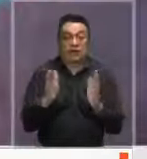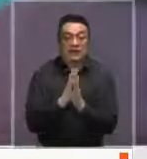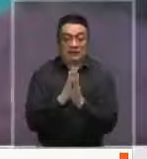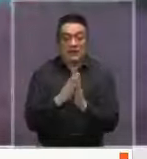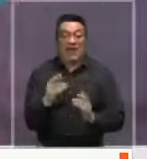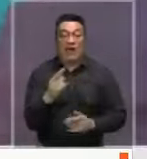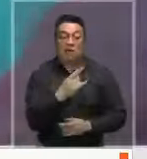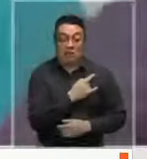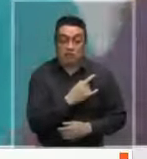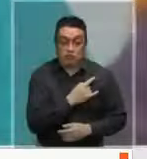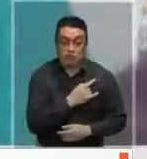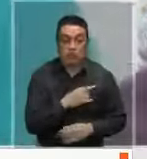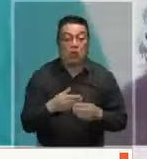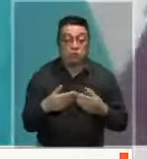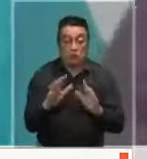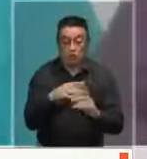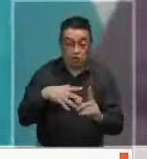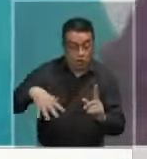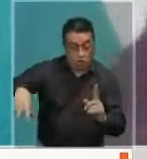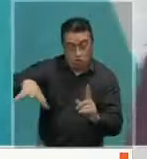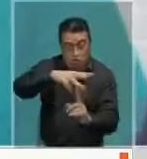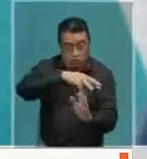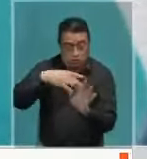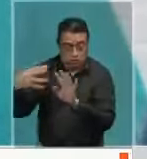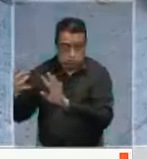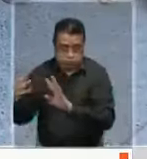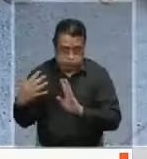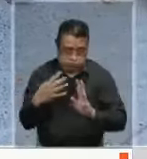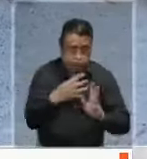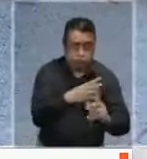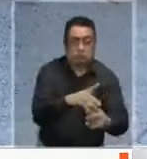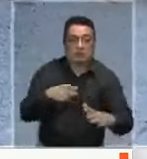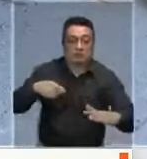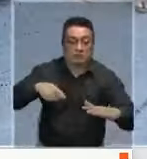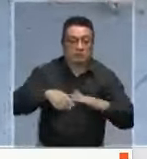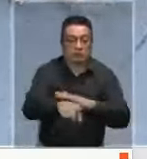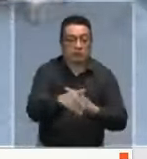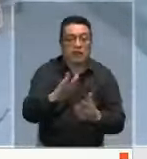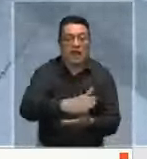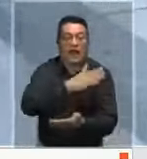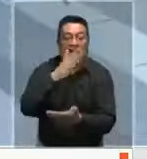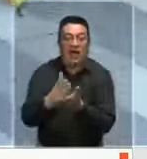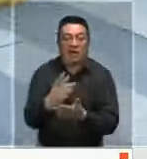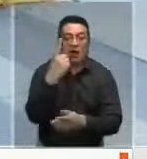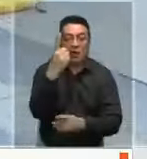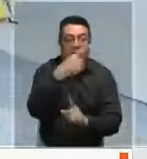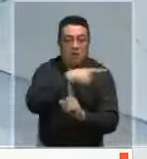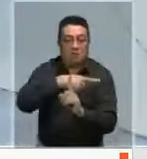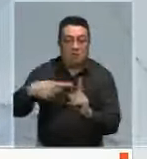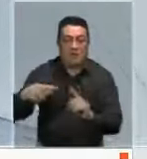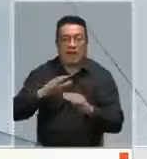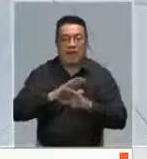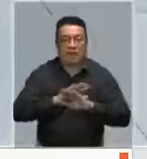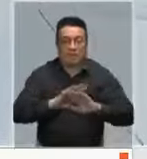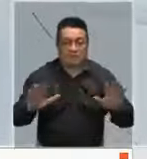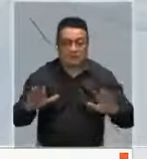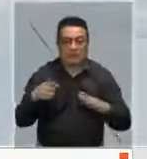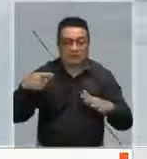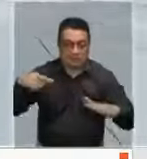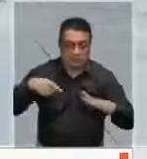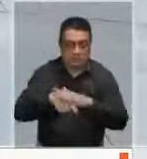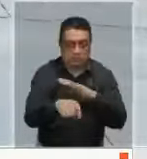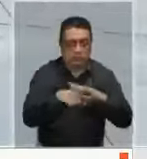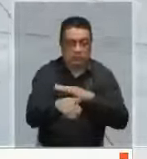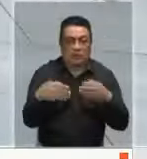gente que está alrededor del Templo Votivo de Maipú pueda hacer ingreso hasta las 13:30 horas, hasta la 1:30 p.m.